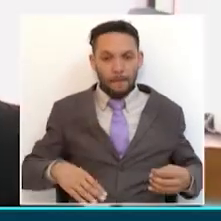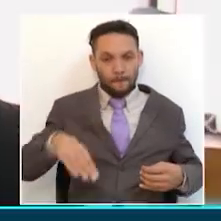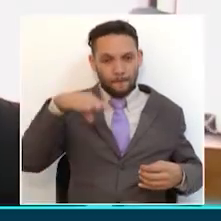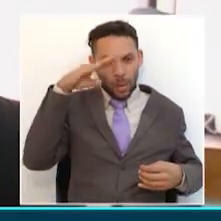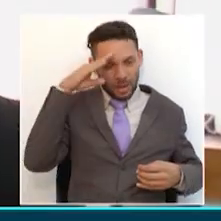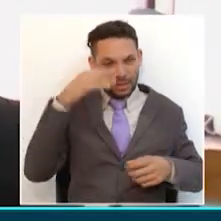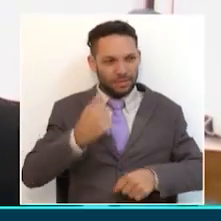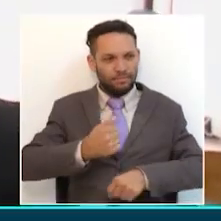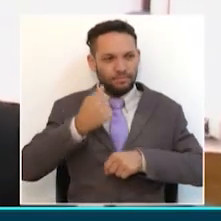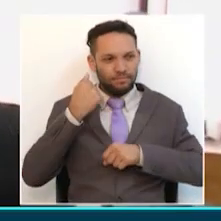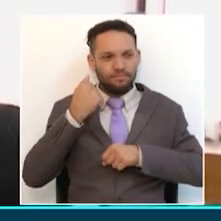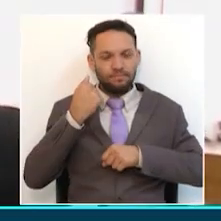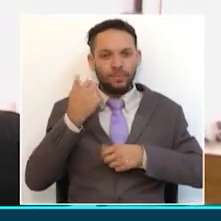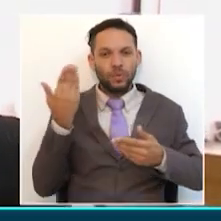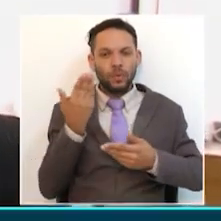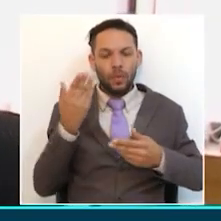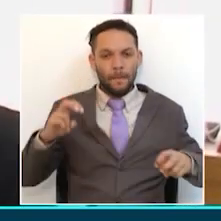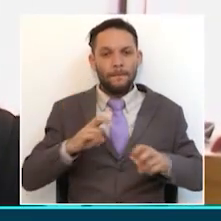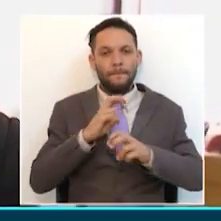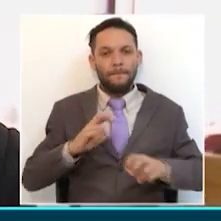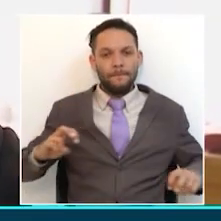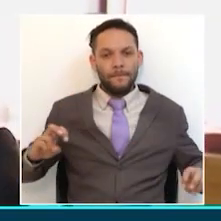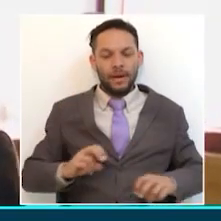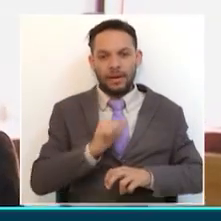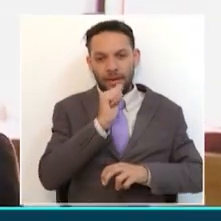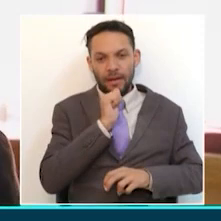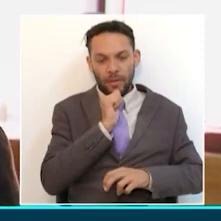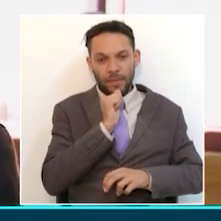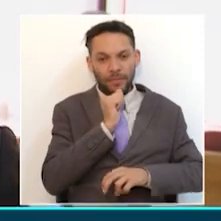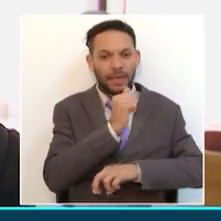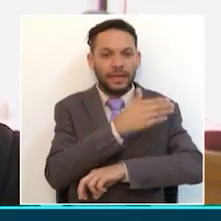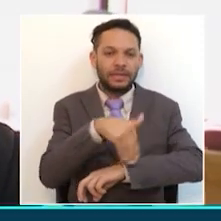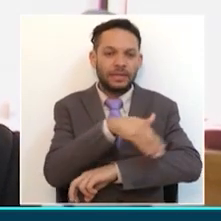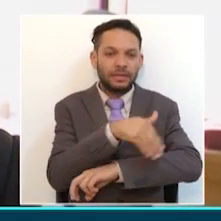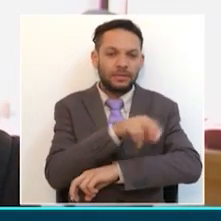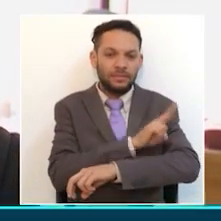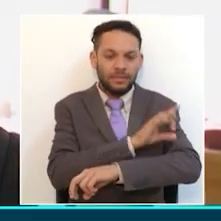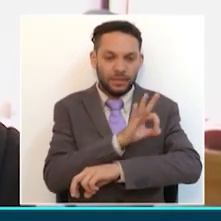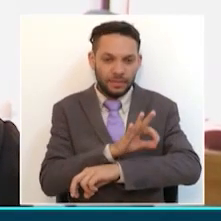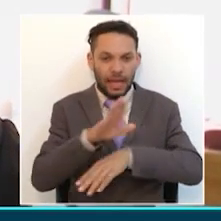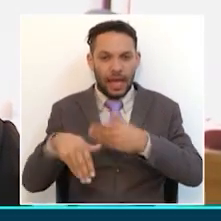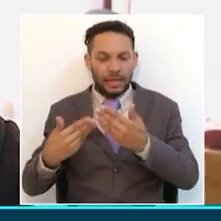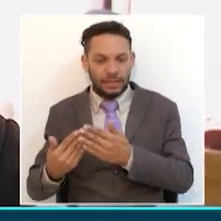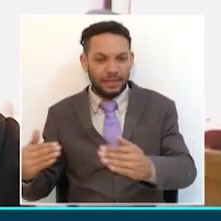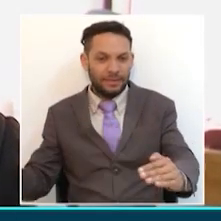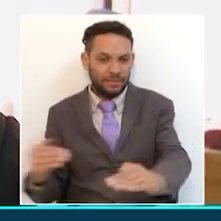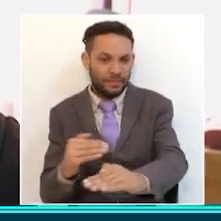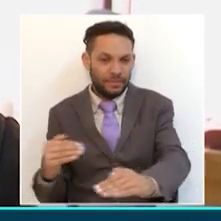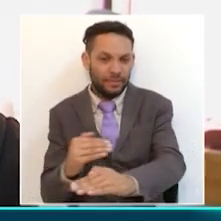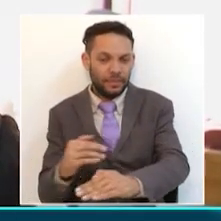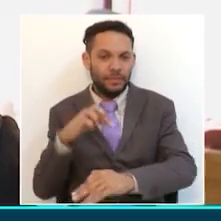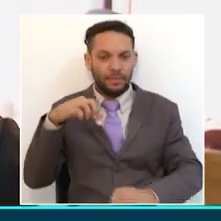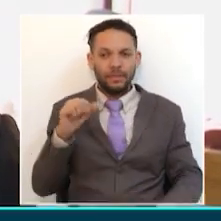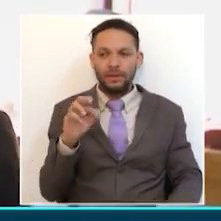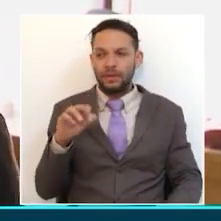En el Parque del Agua, el denominado Parque del Agua, va por la carrera 23, toma la avenida paralela, sube por